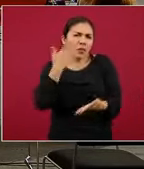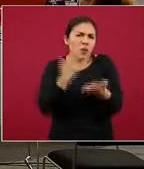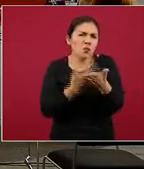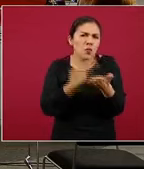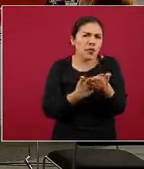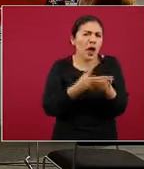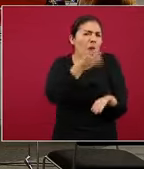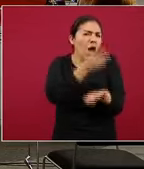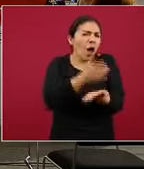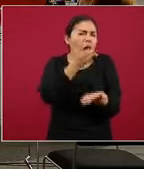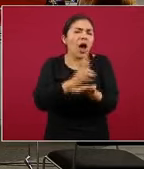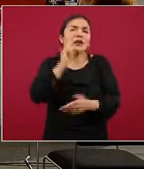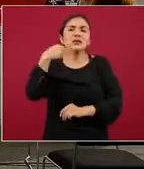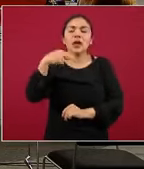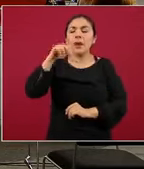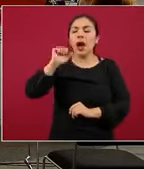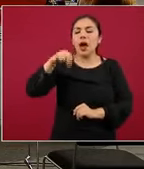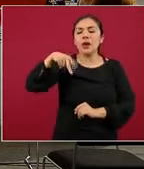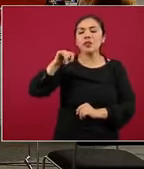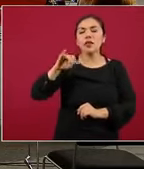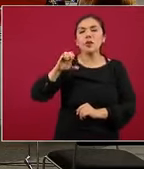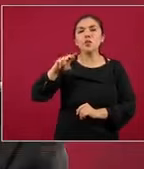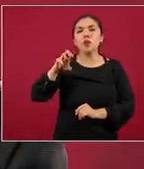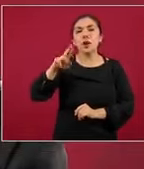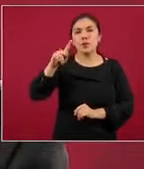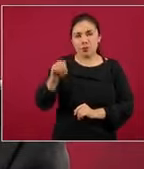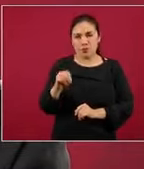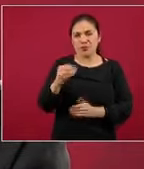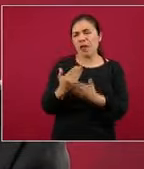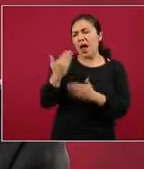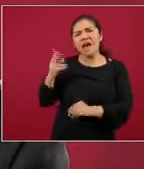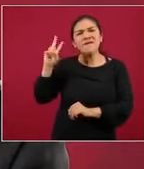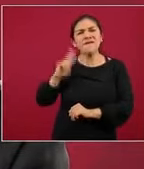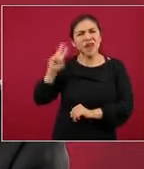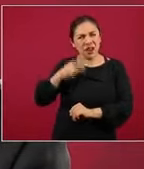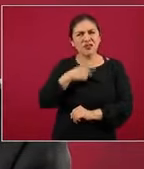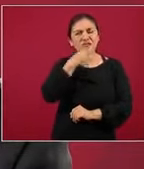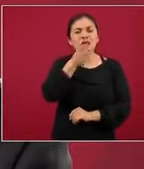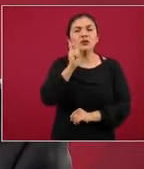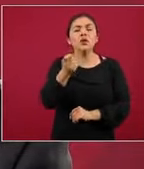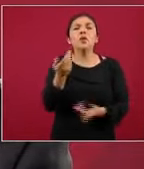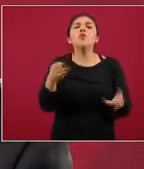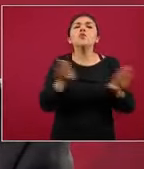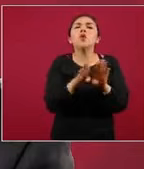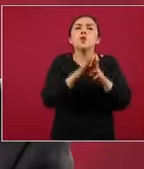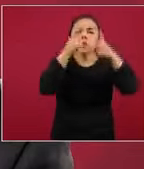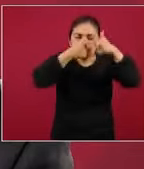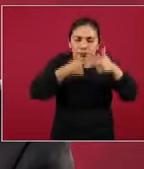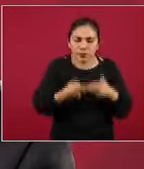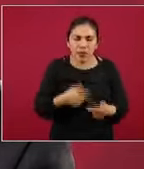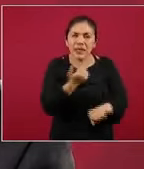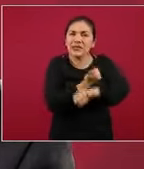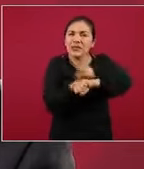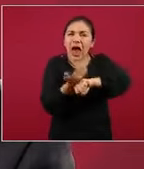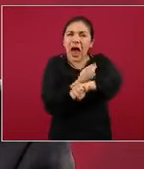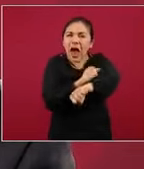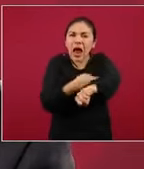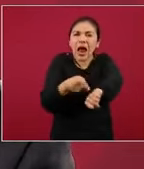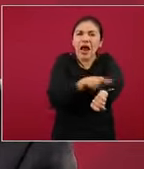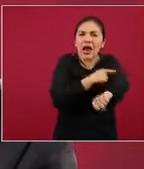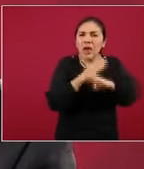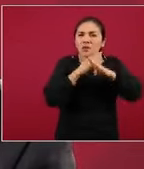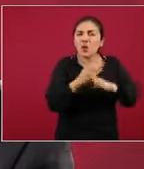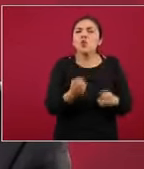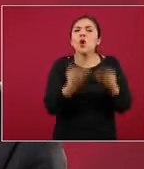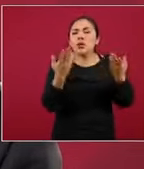identificables, que son los anticuerpos. Comentábamos el viernes pasado sobre cómo se miden los anticuerpos en sangre, se detectan a